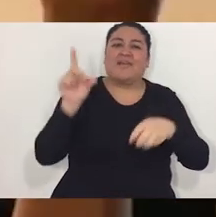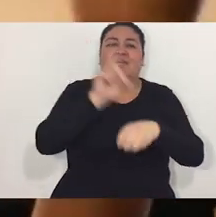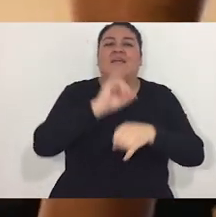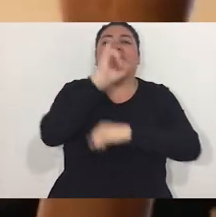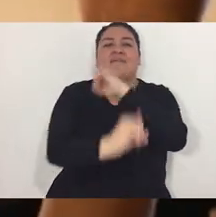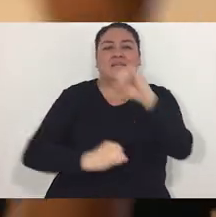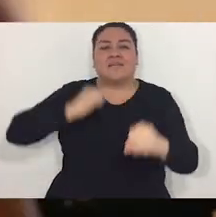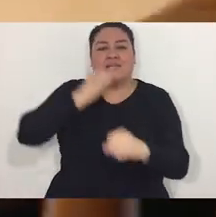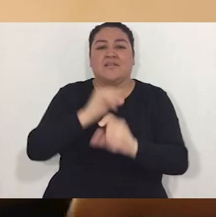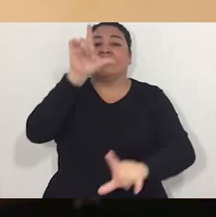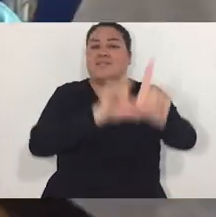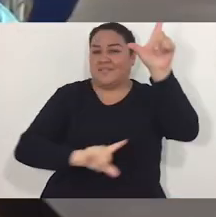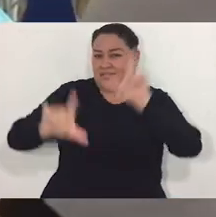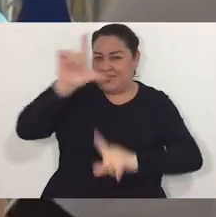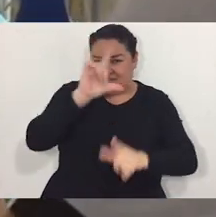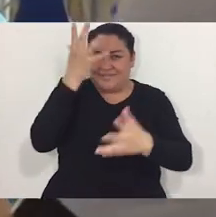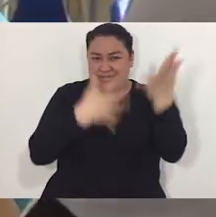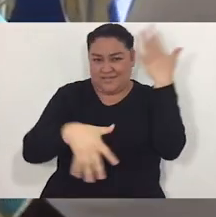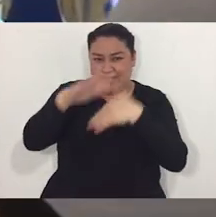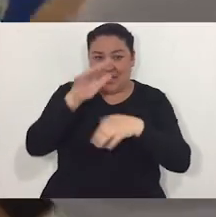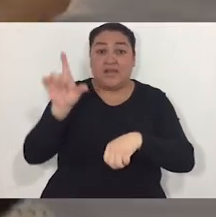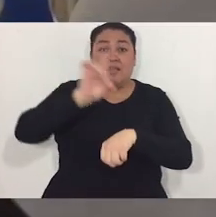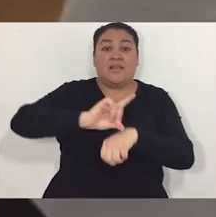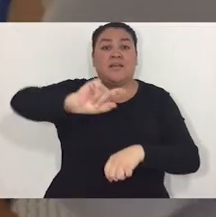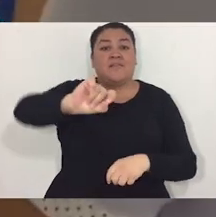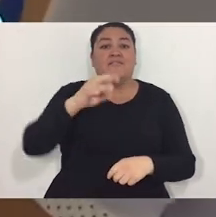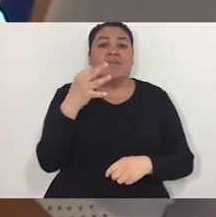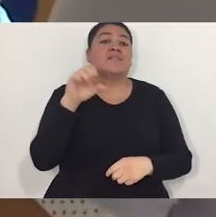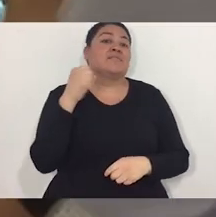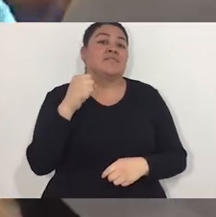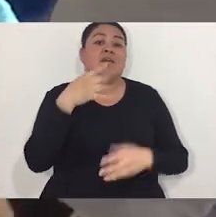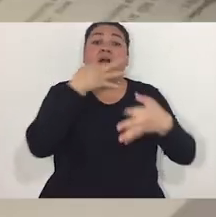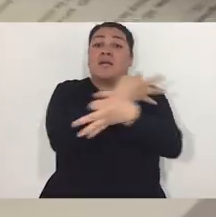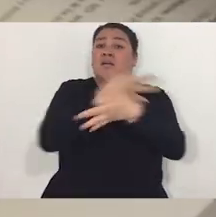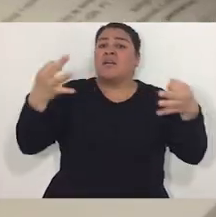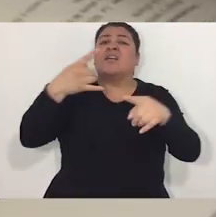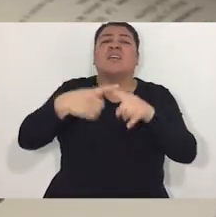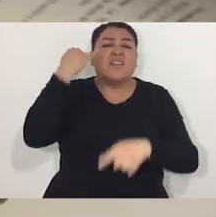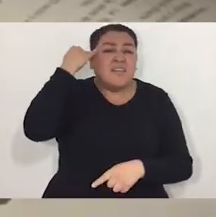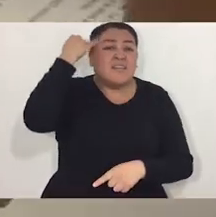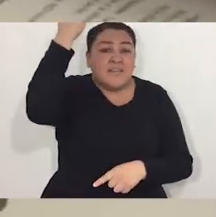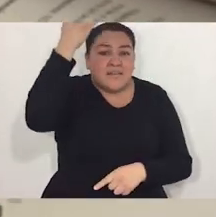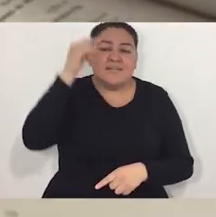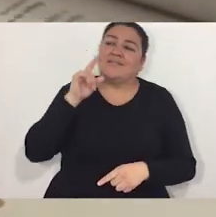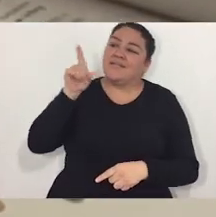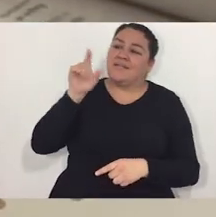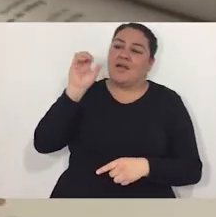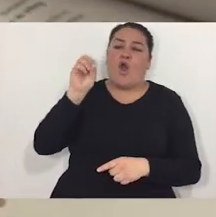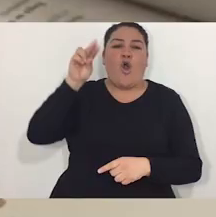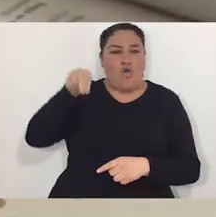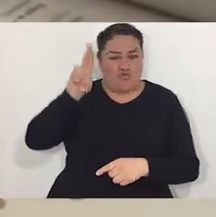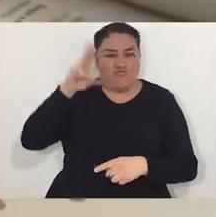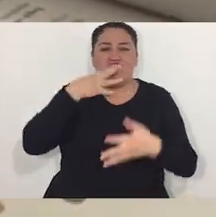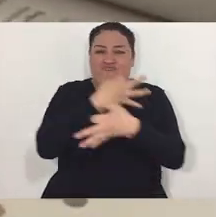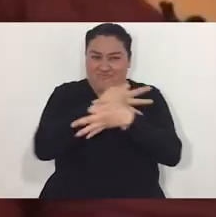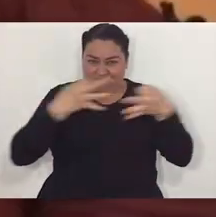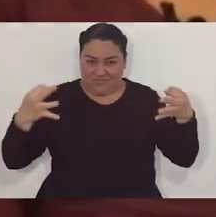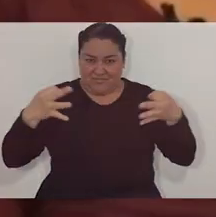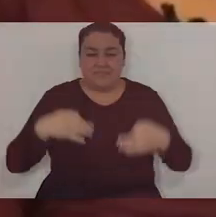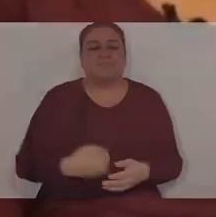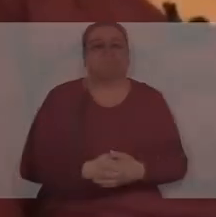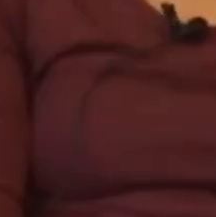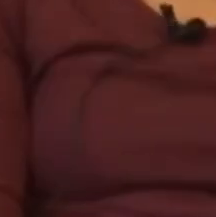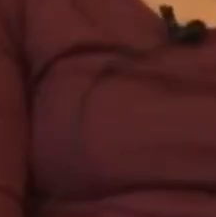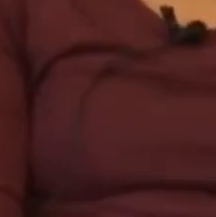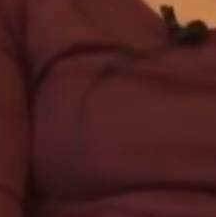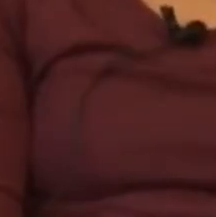Internacional de las Lenguas de Señas del pasado 23 de septiembre, proclamada por la Asamblea General de la Organización de Naciones Unidas. Con